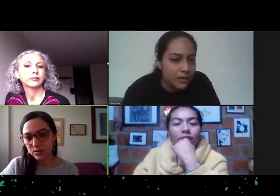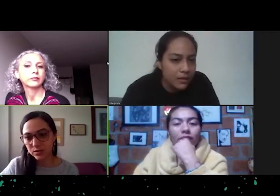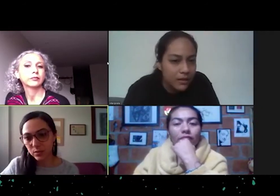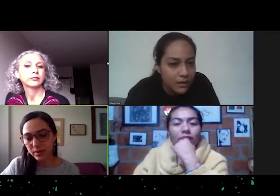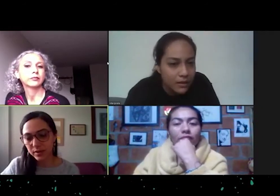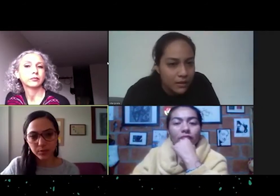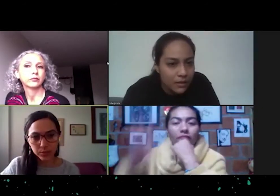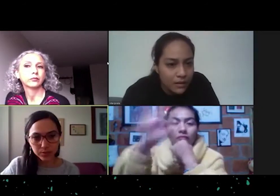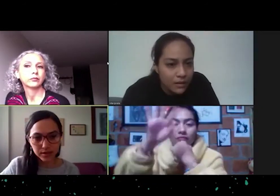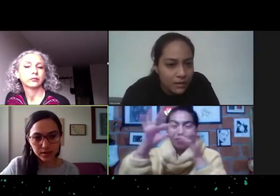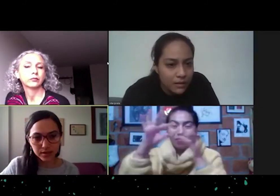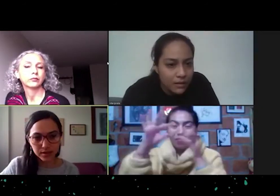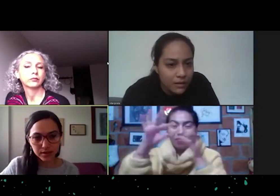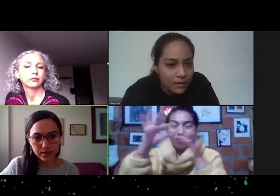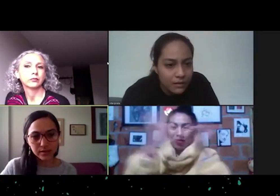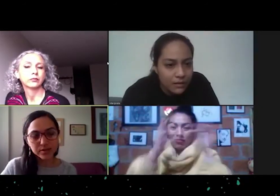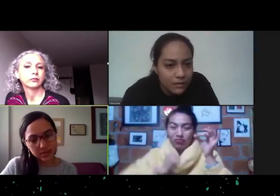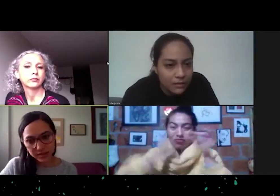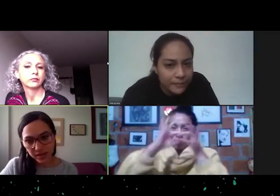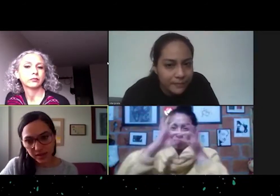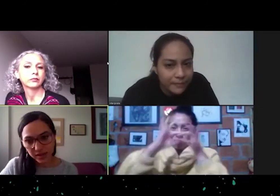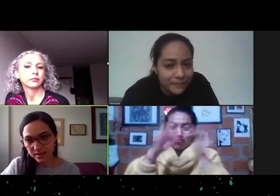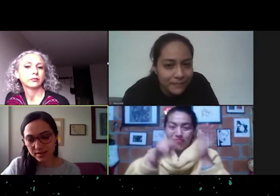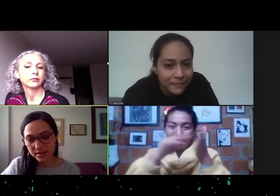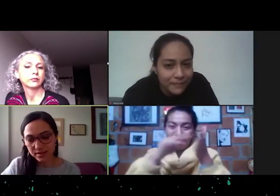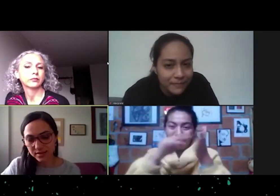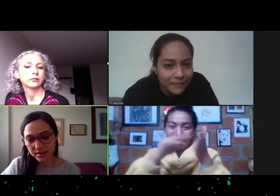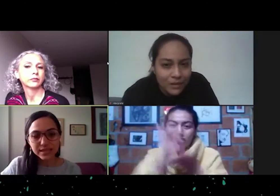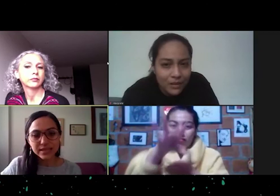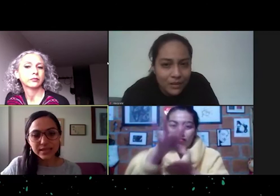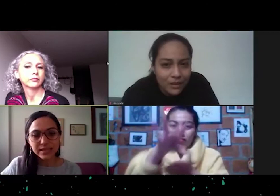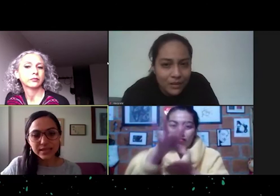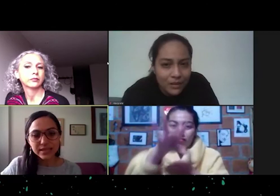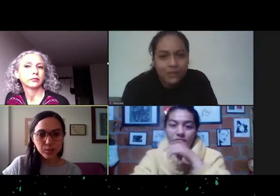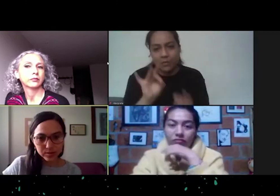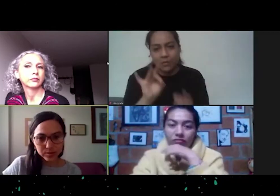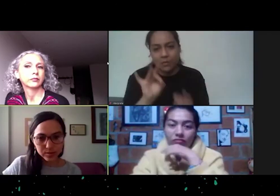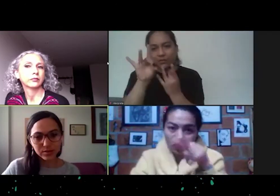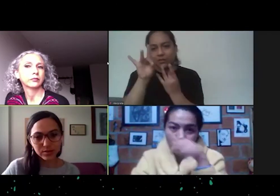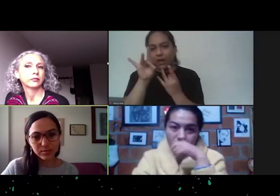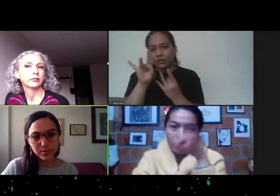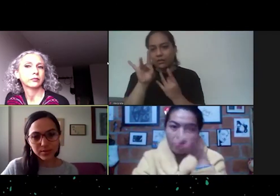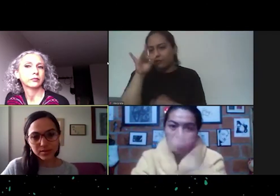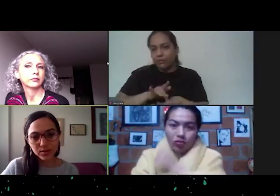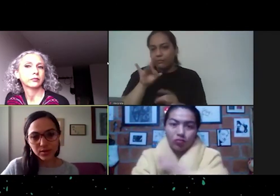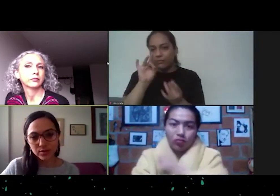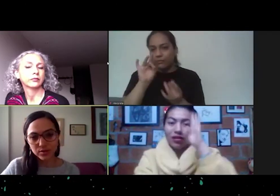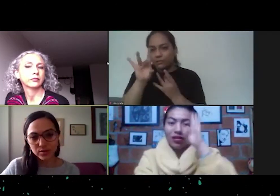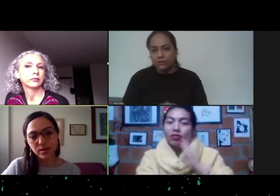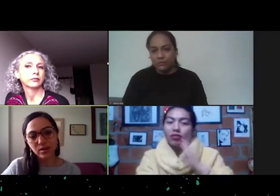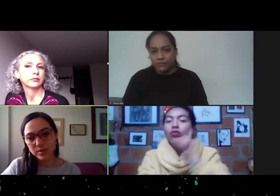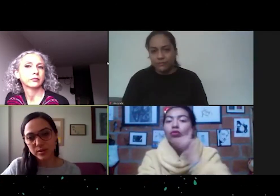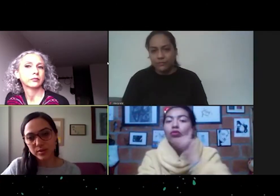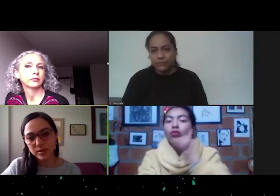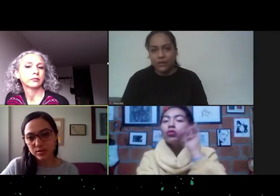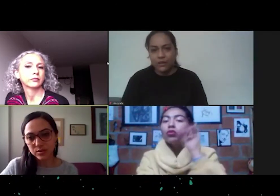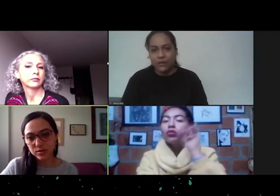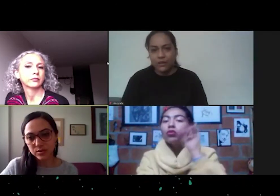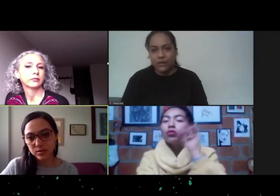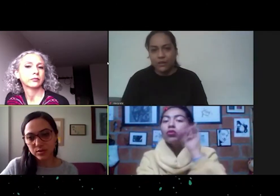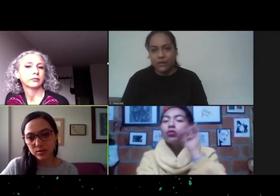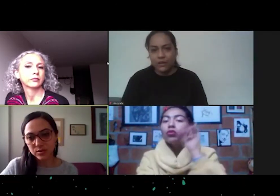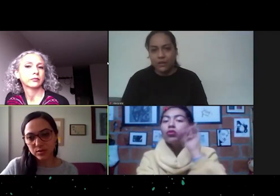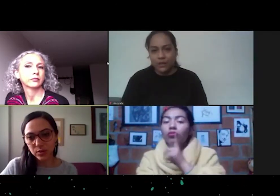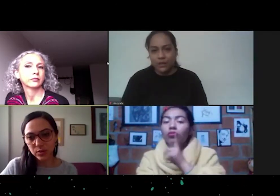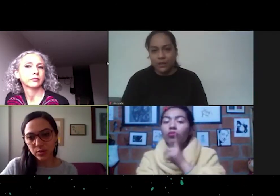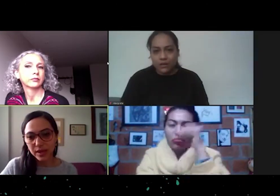que puedan obtener pues el certificado de asistencia al seminario. Y por supuesto reitero la invitación a que nos sigan acompañando pues en el resto